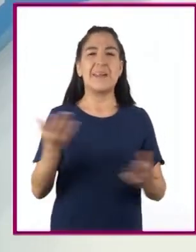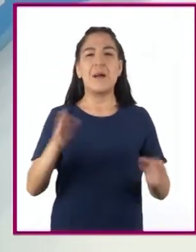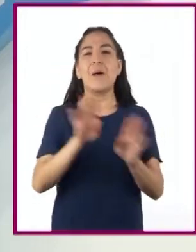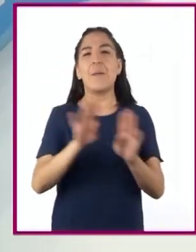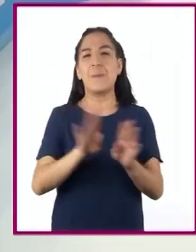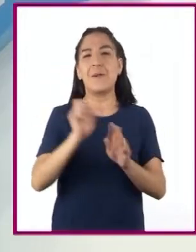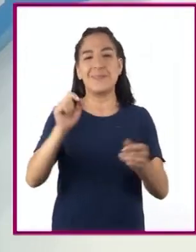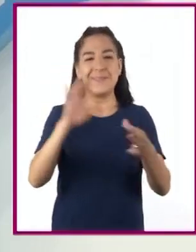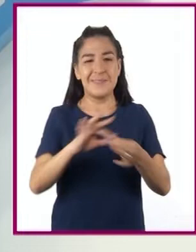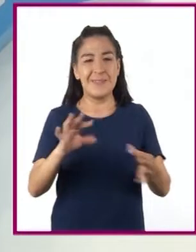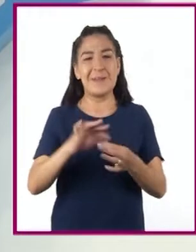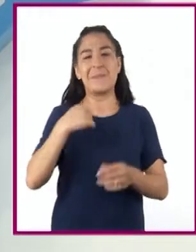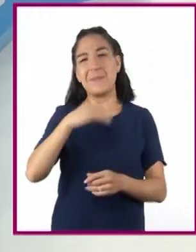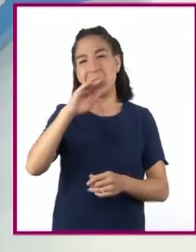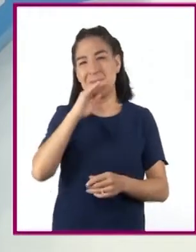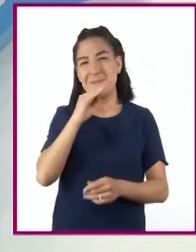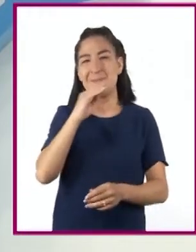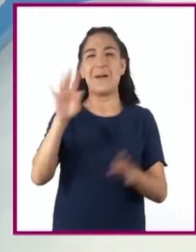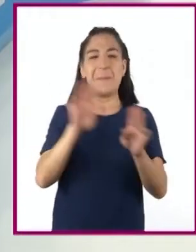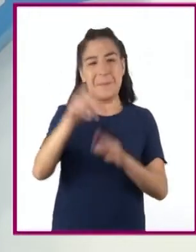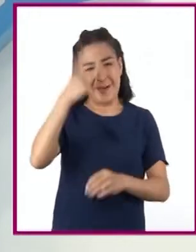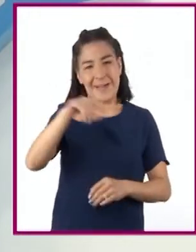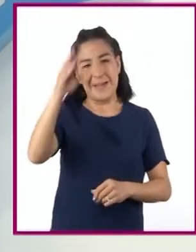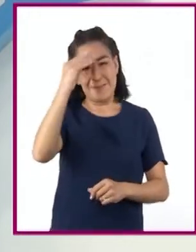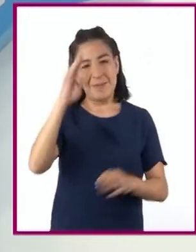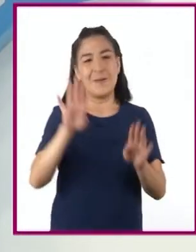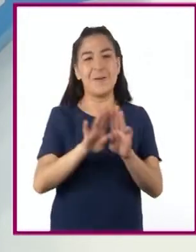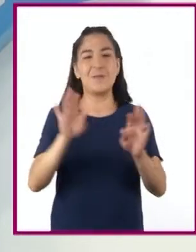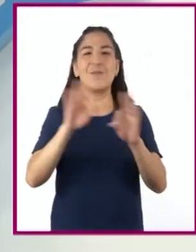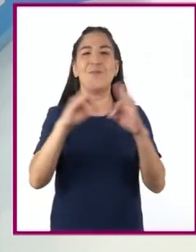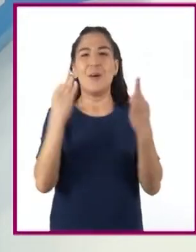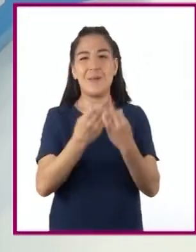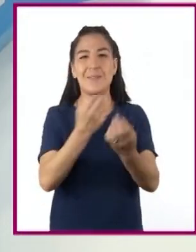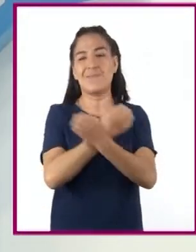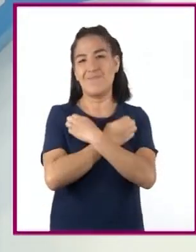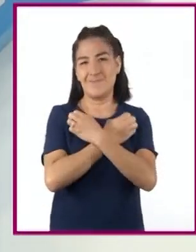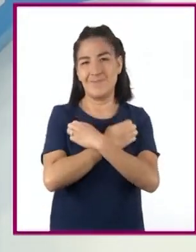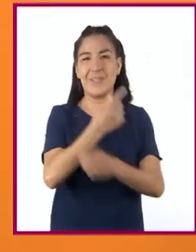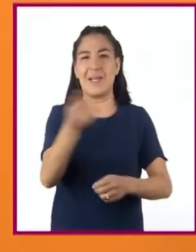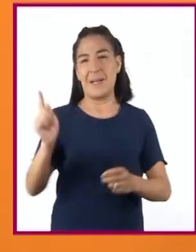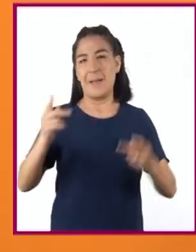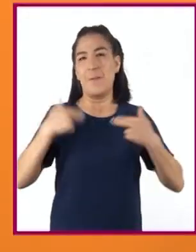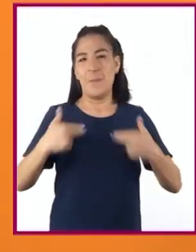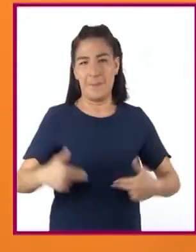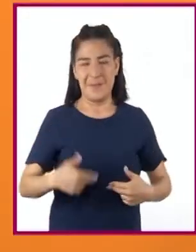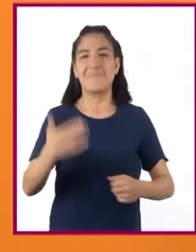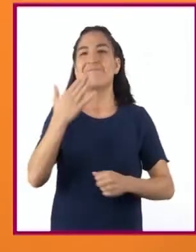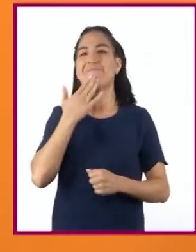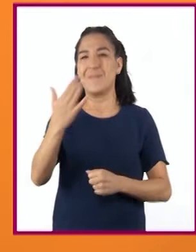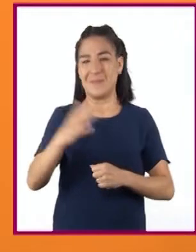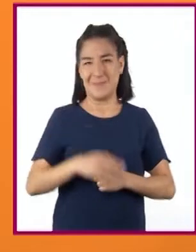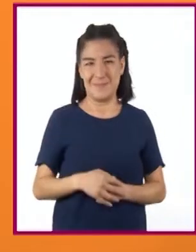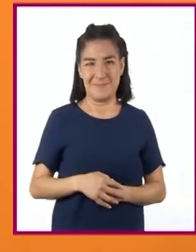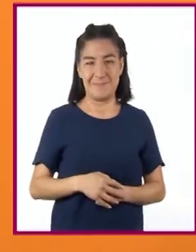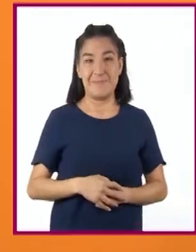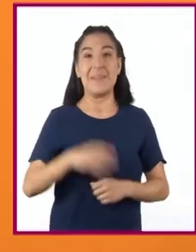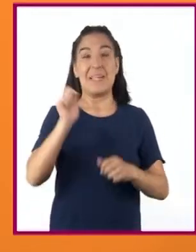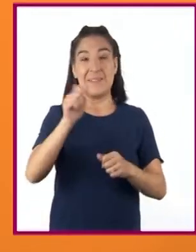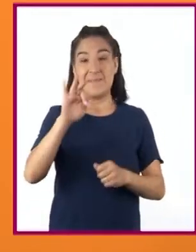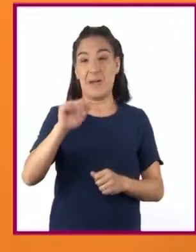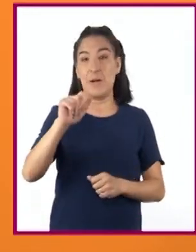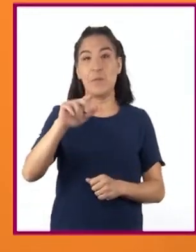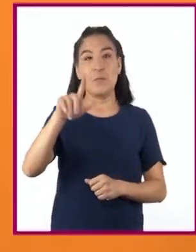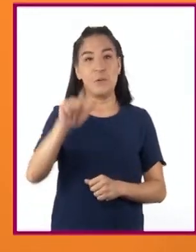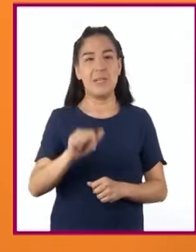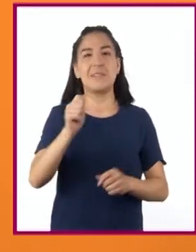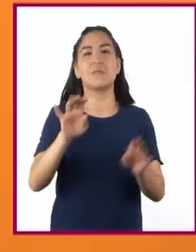me contaban en mi casa para aprender algo sobre las formas de comportarse de los humanos. Muy bien. Las fábulas son